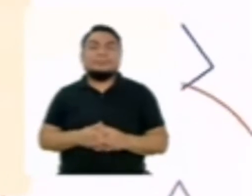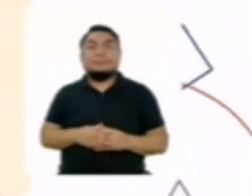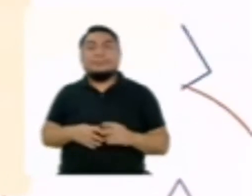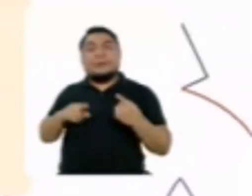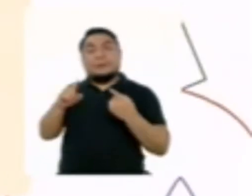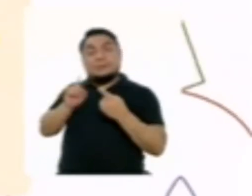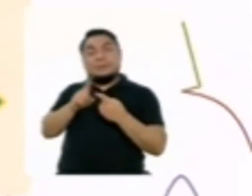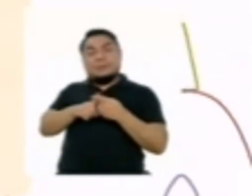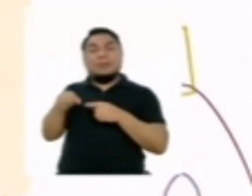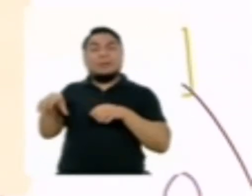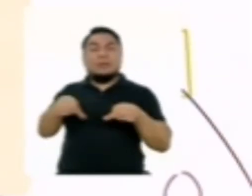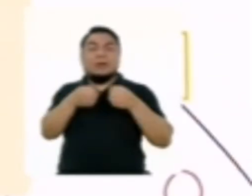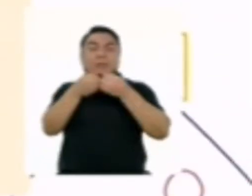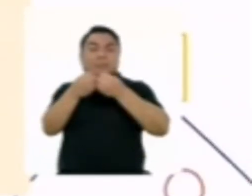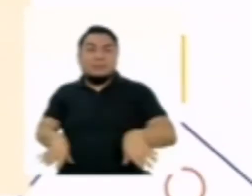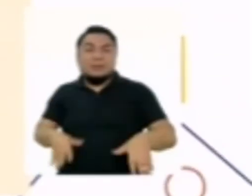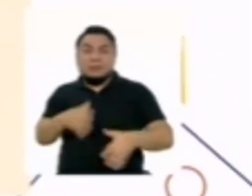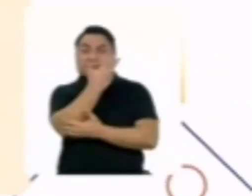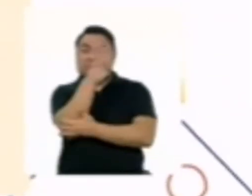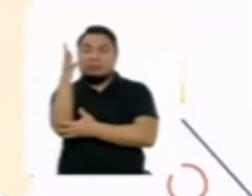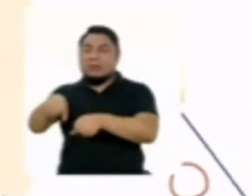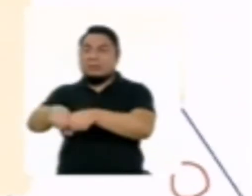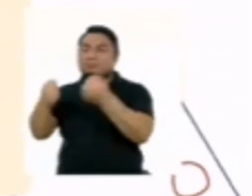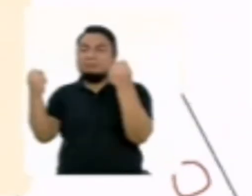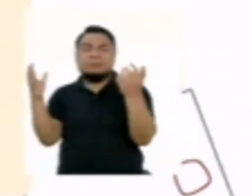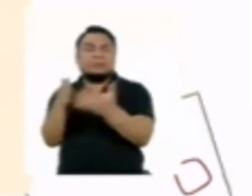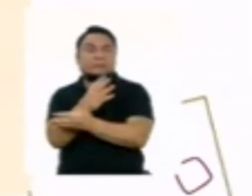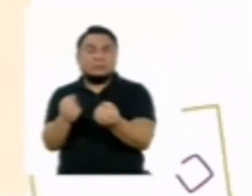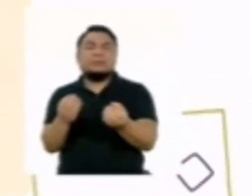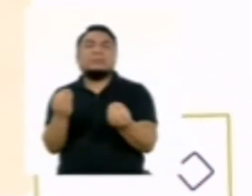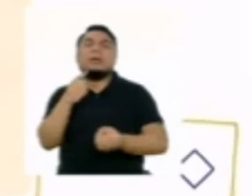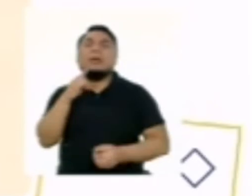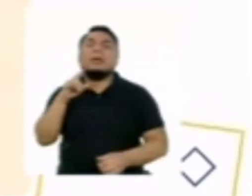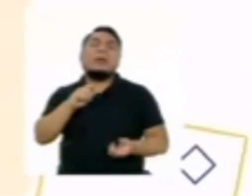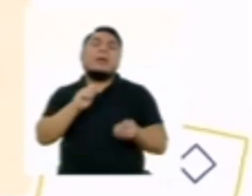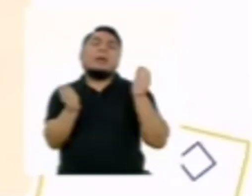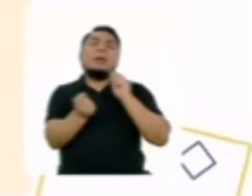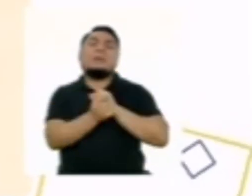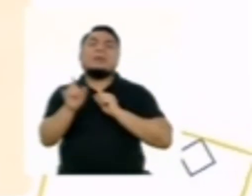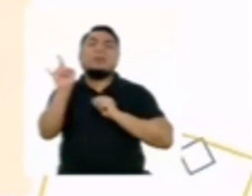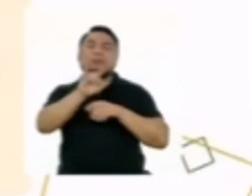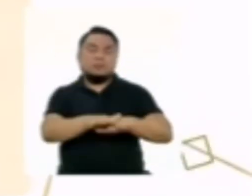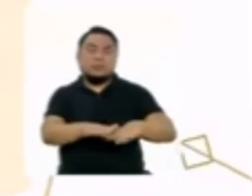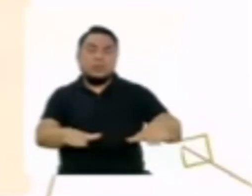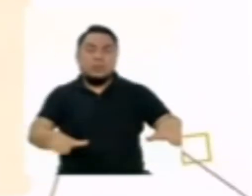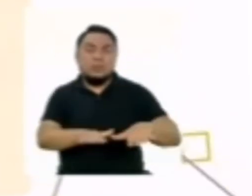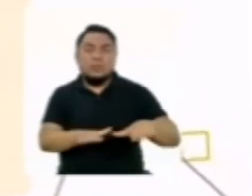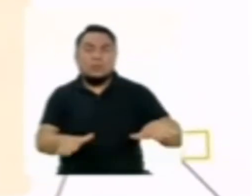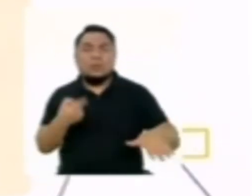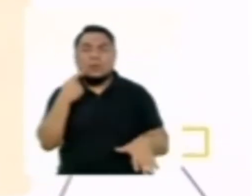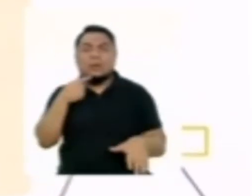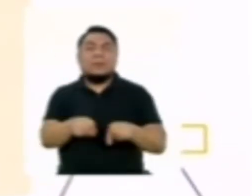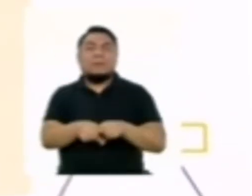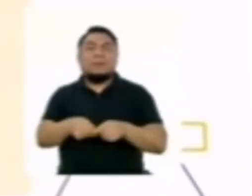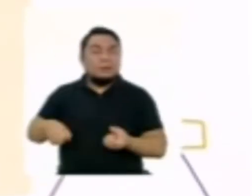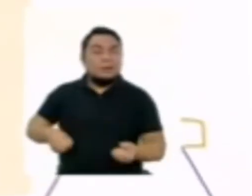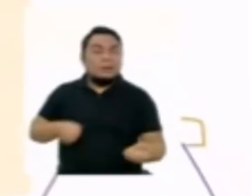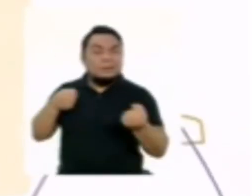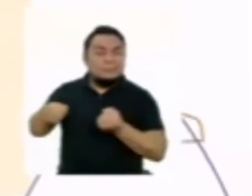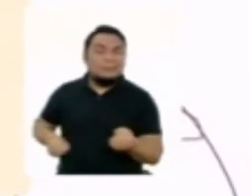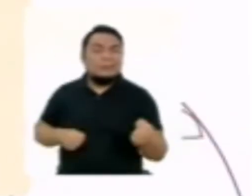La primera acción que causa pérdida de biodiversidad es el cambio del uso de los suelos. Esto se da por cultivos